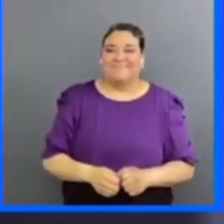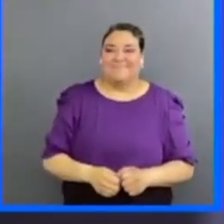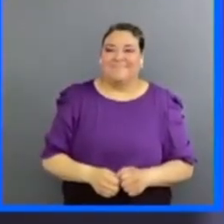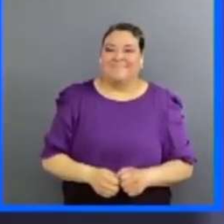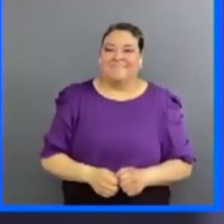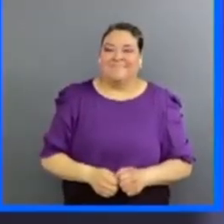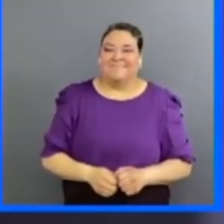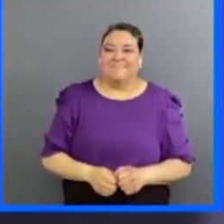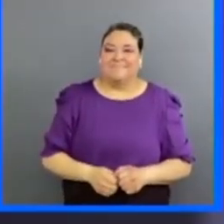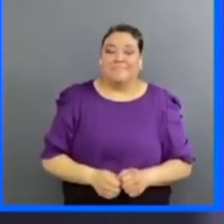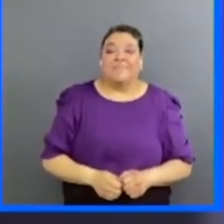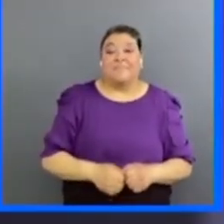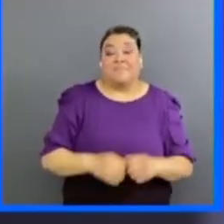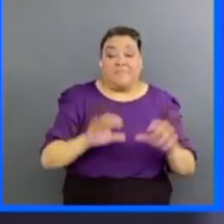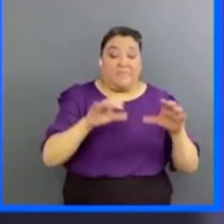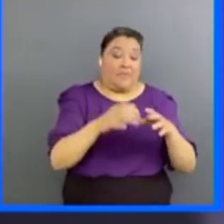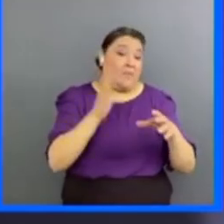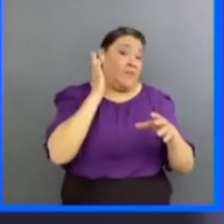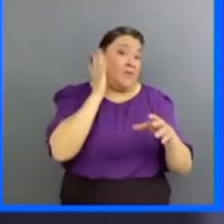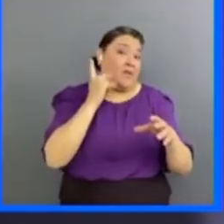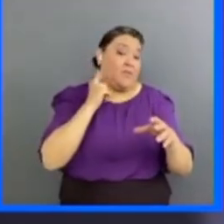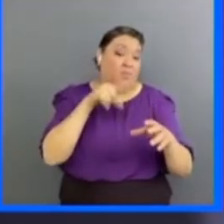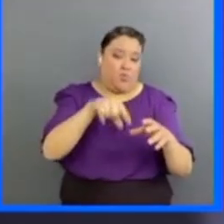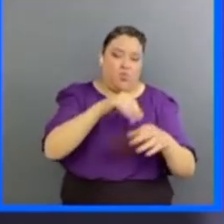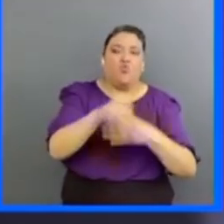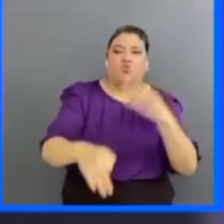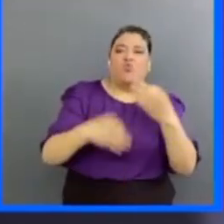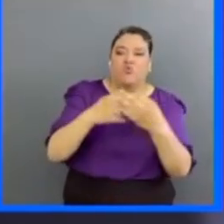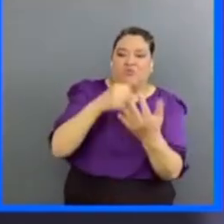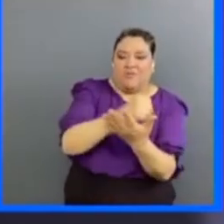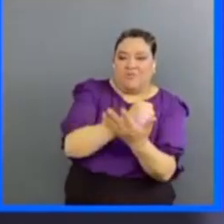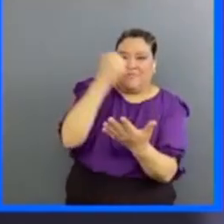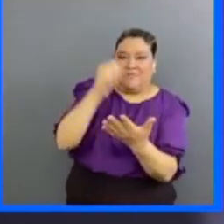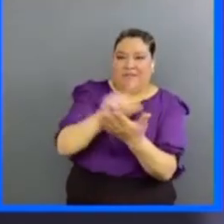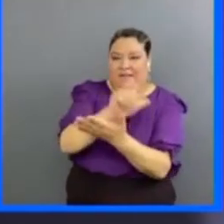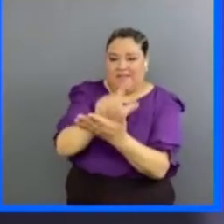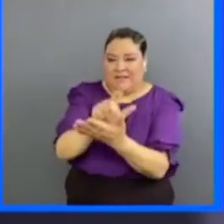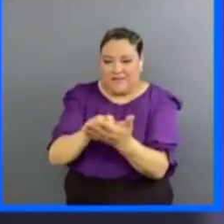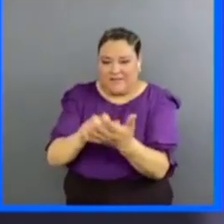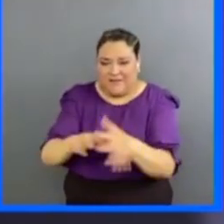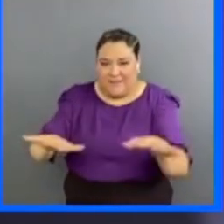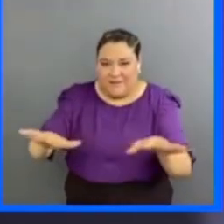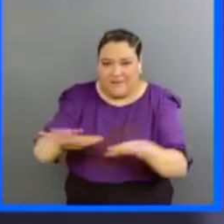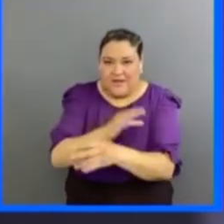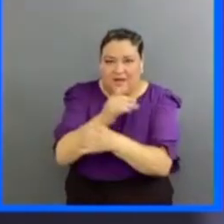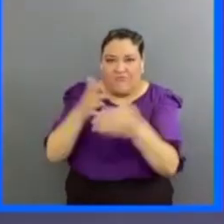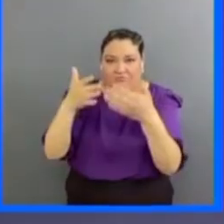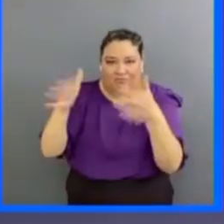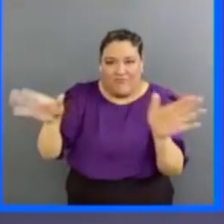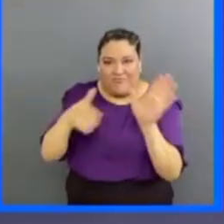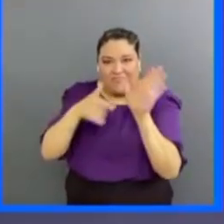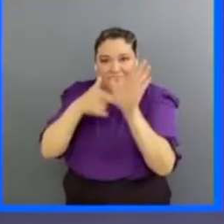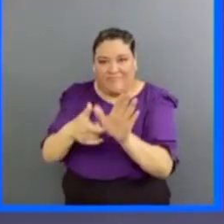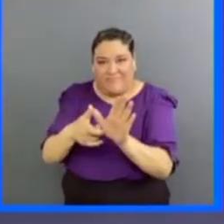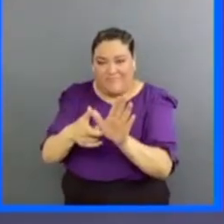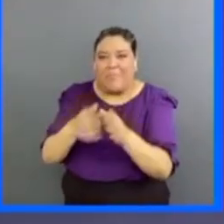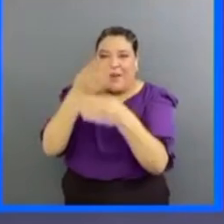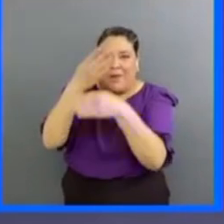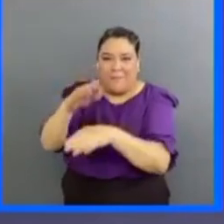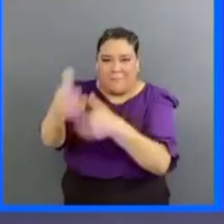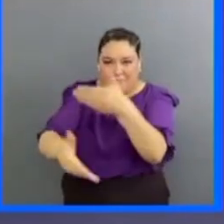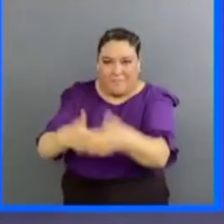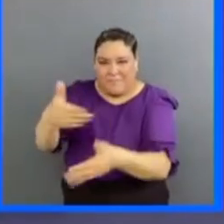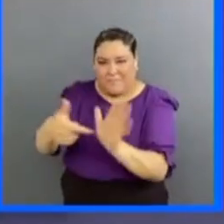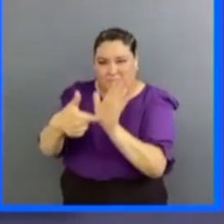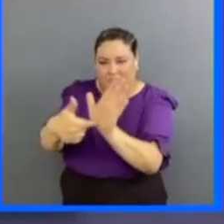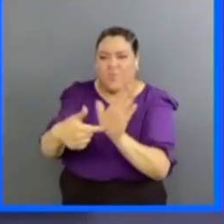La Cámara de Diputados aprobó por unanimidad reformas a la Ley para la Transparencia y Ordenamiento de los Servicios Financieros. Destaca que